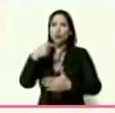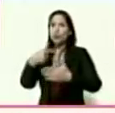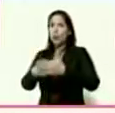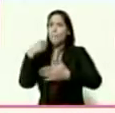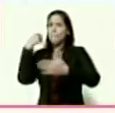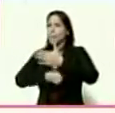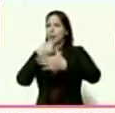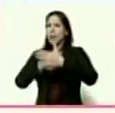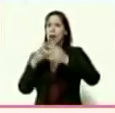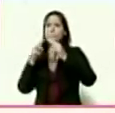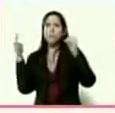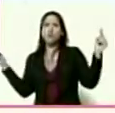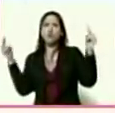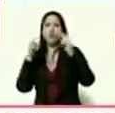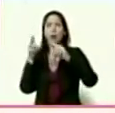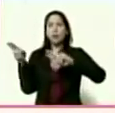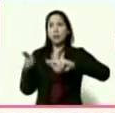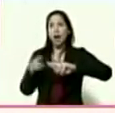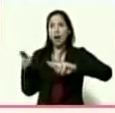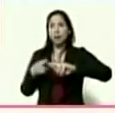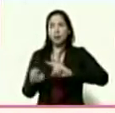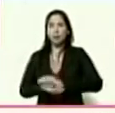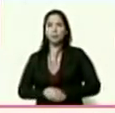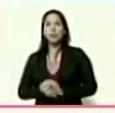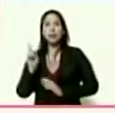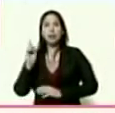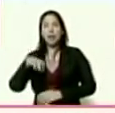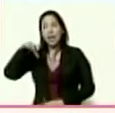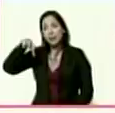de los puentes allá en Táchira, y